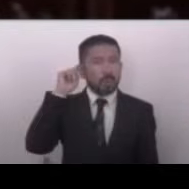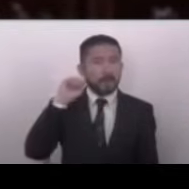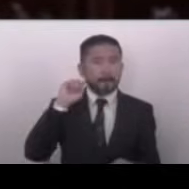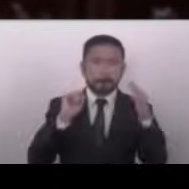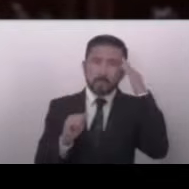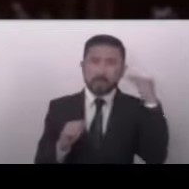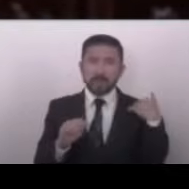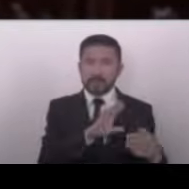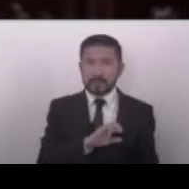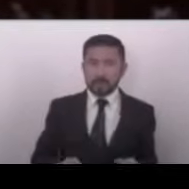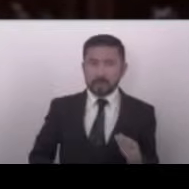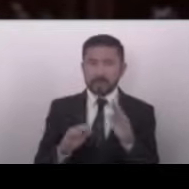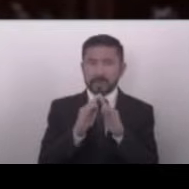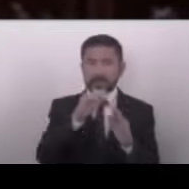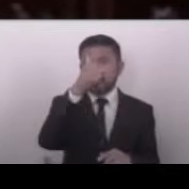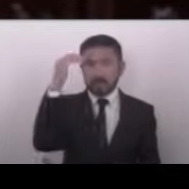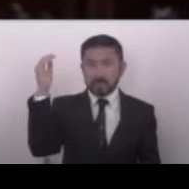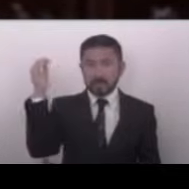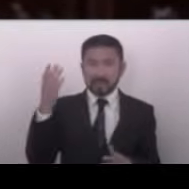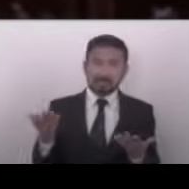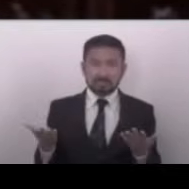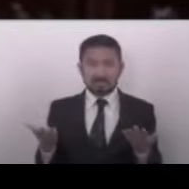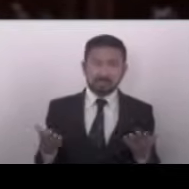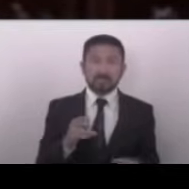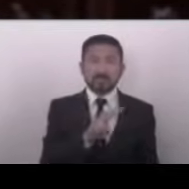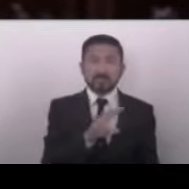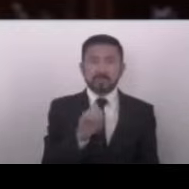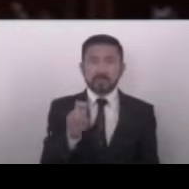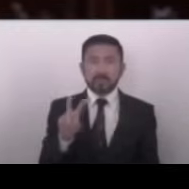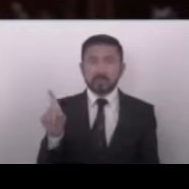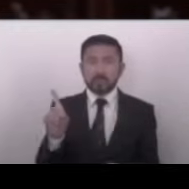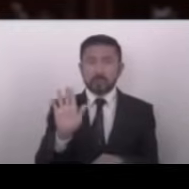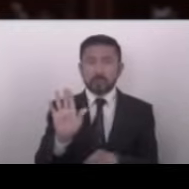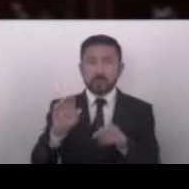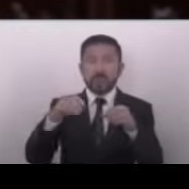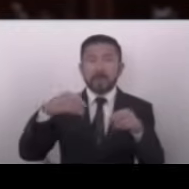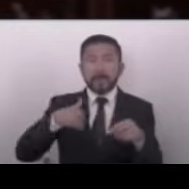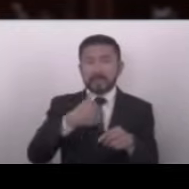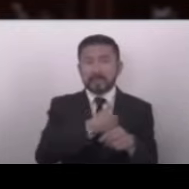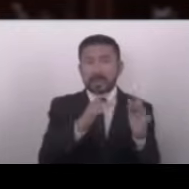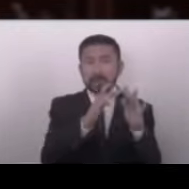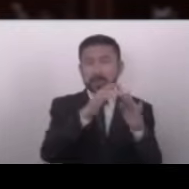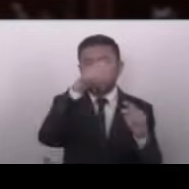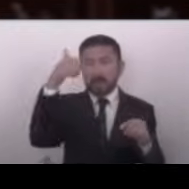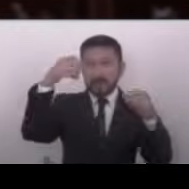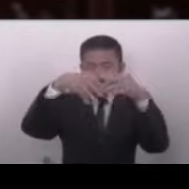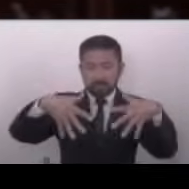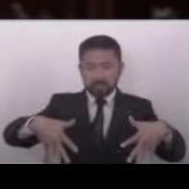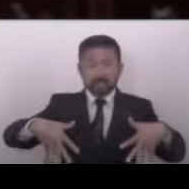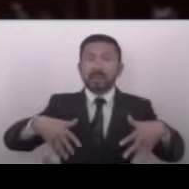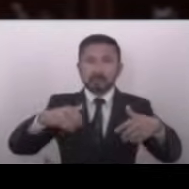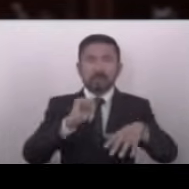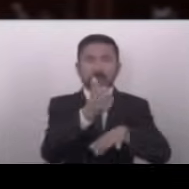ahora bien en 2021 se modificó la estructura organizativa del Ministerio de relaciones exteriores creando el